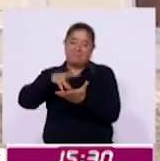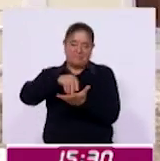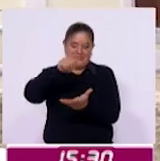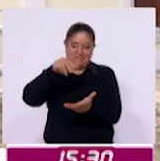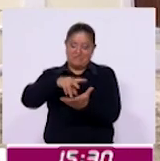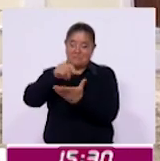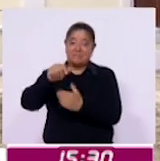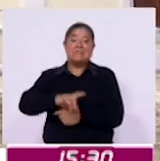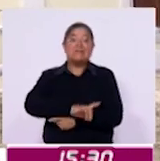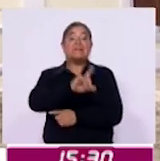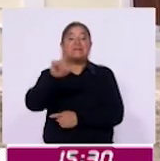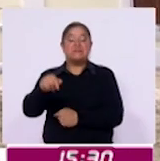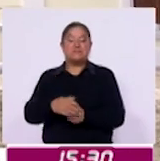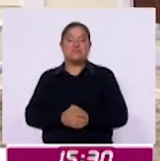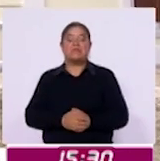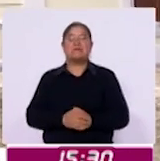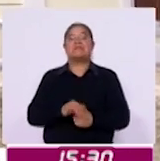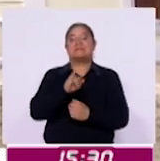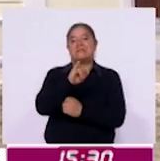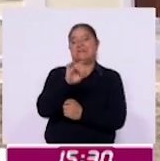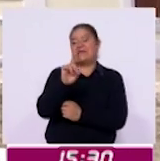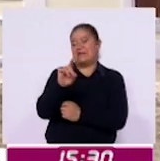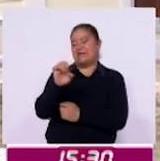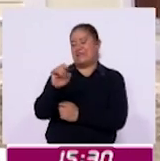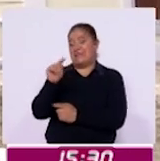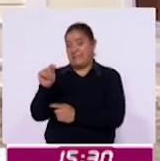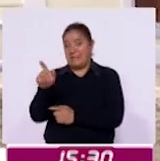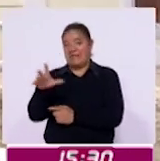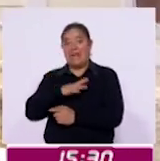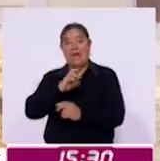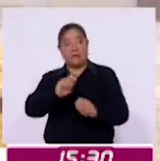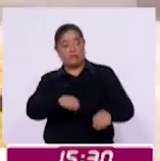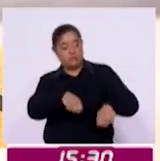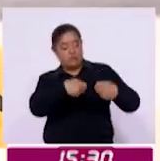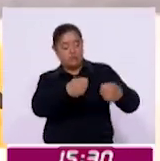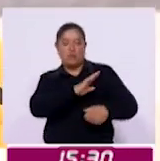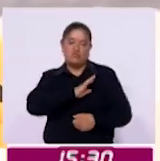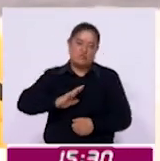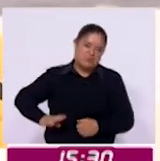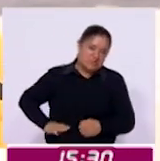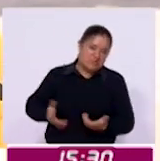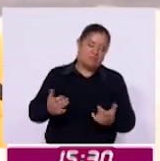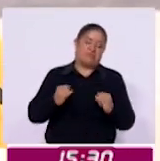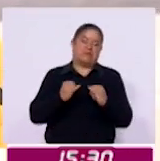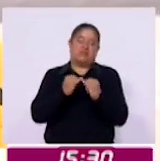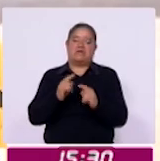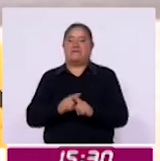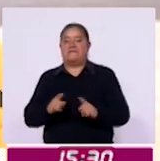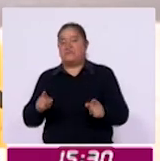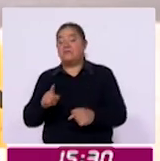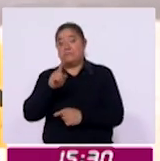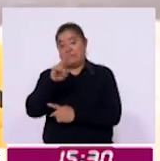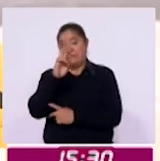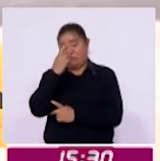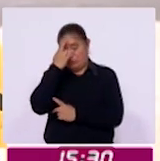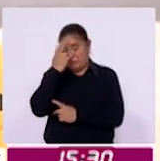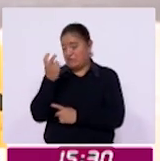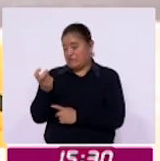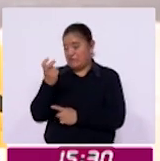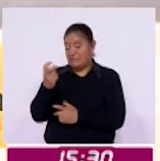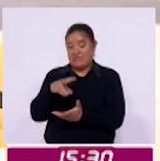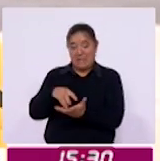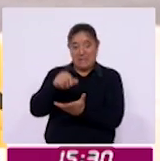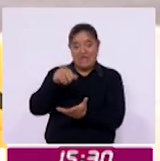que posteriormente el Instituto del Deporte pues otorgará ya sea a los municipios, a las mismas instituciones, porque recordemos que esta arena